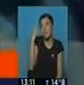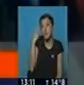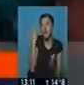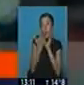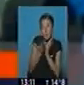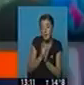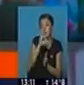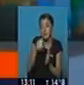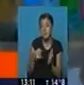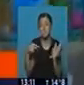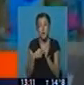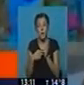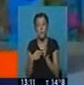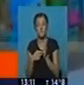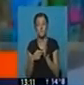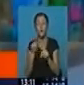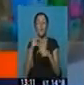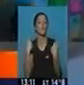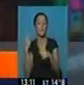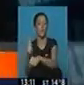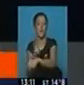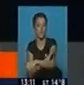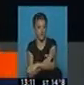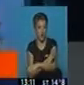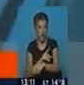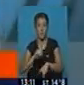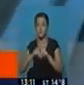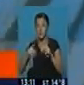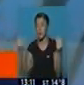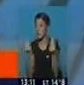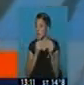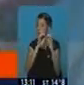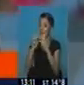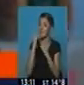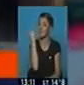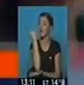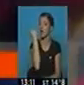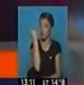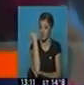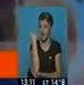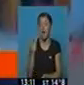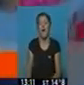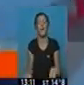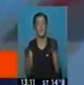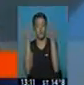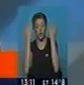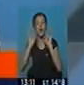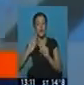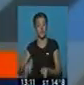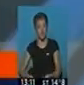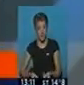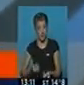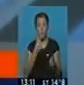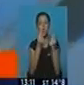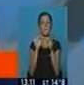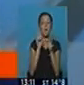también es imposible de evitar en un contexto de tanta crisis económica y tanta inflación, y además con un tipo de cambio